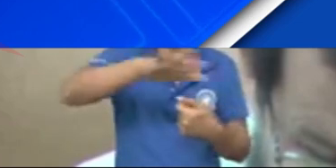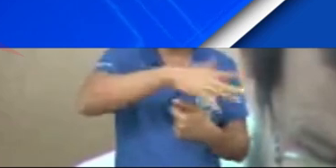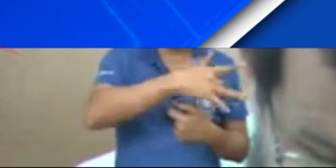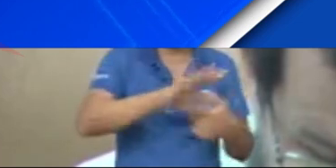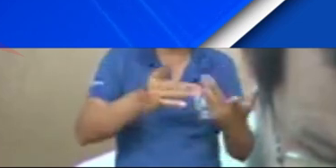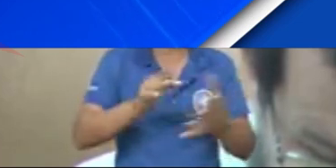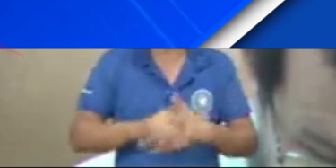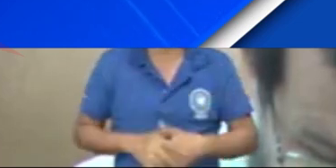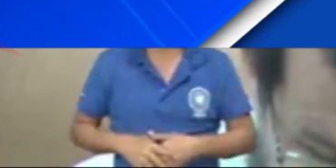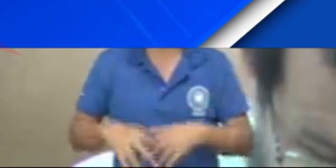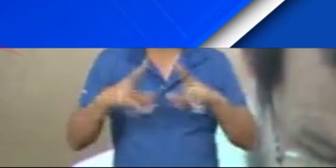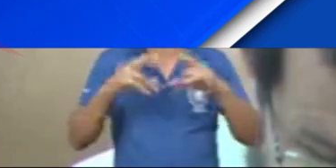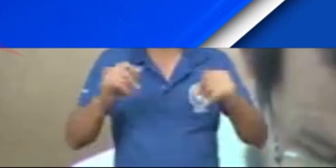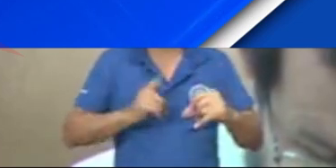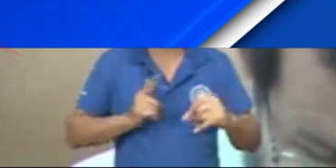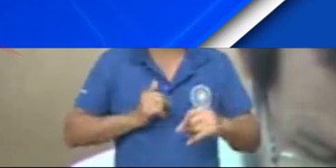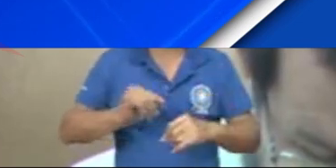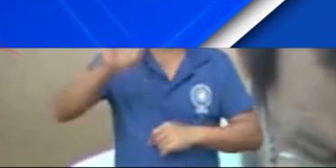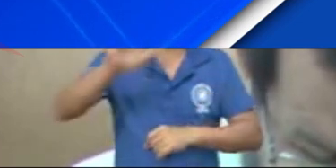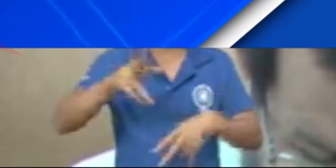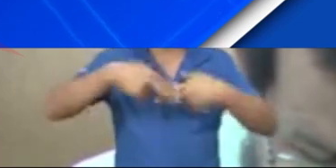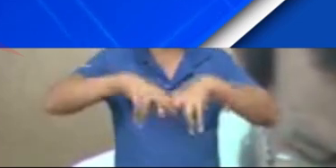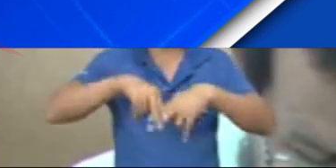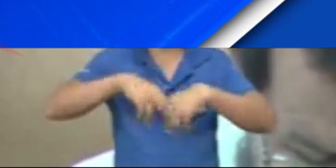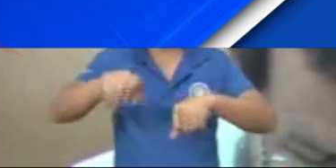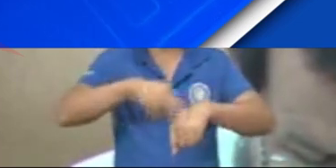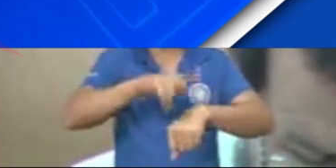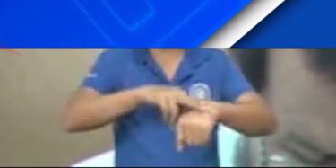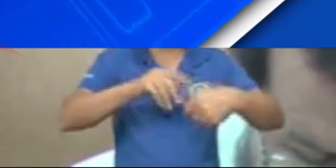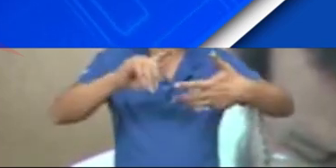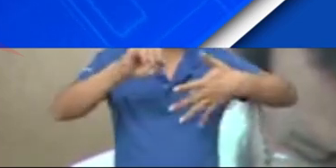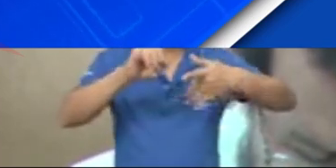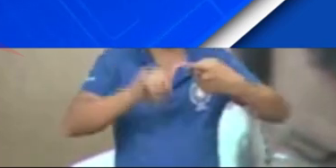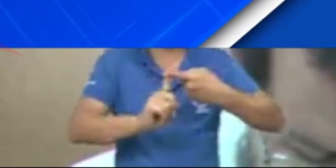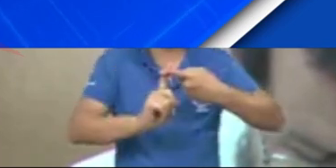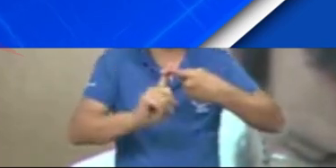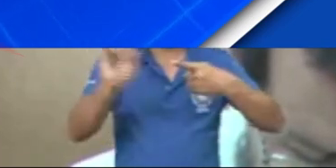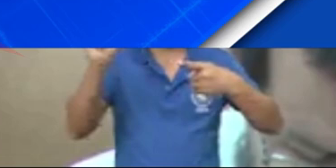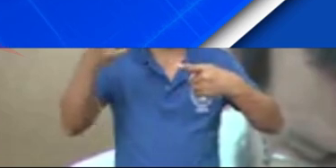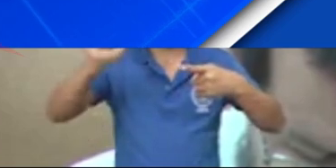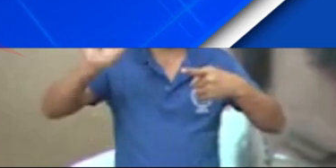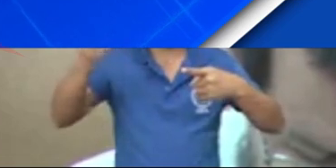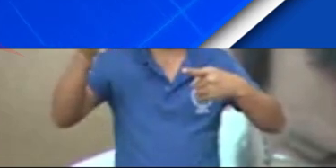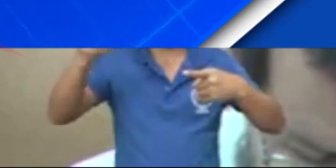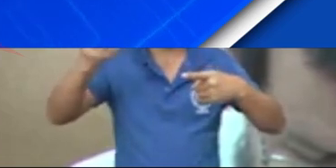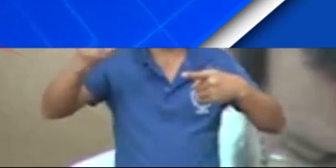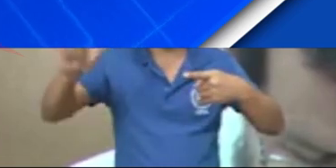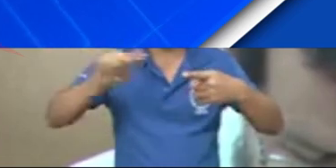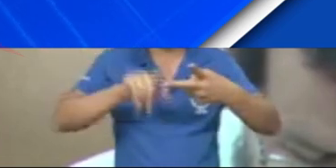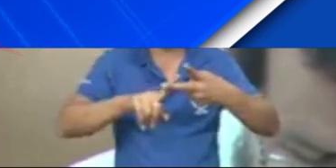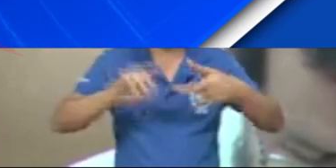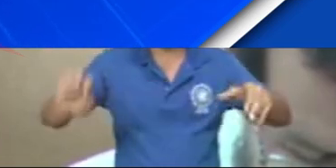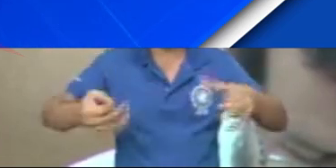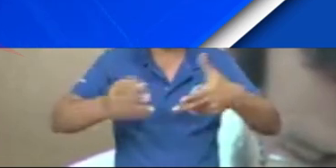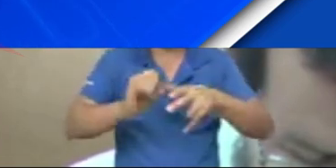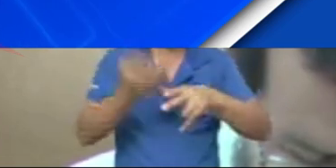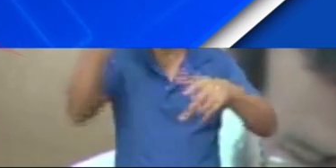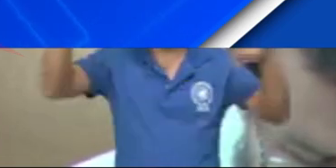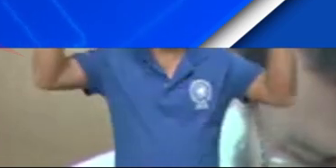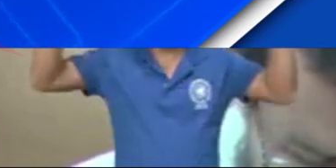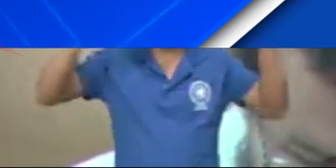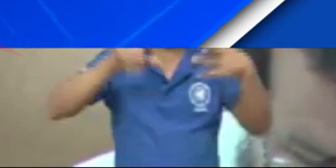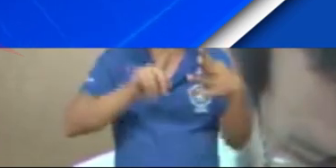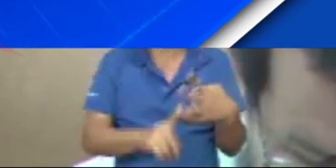con 5 parques naturales como son el Cerro Saslaya, el Volcán Masaya,